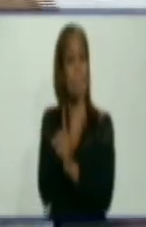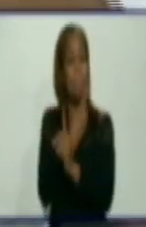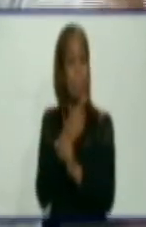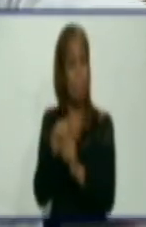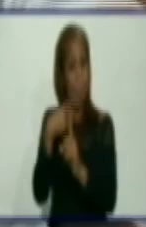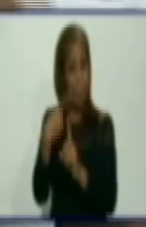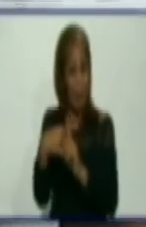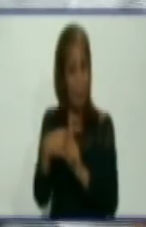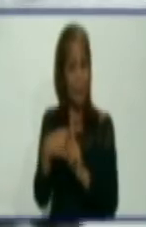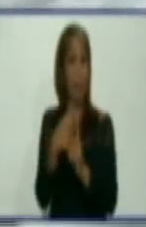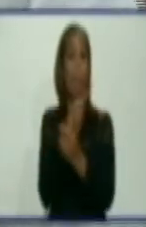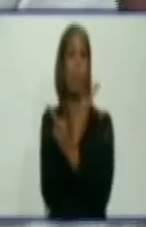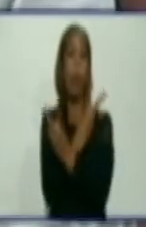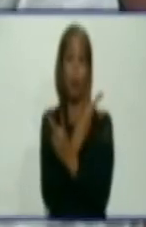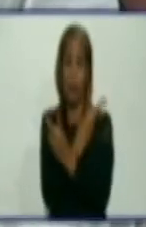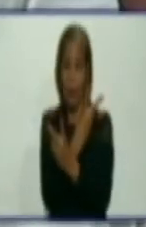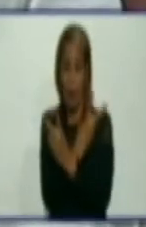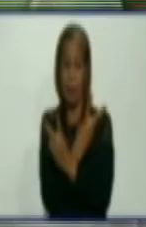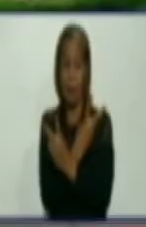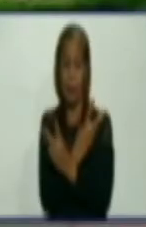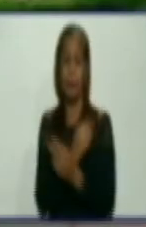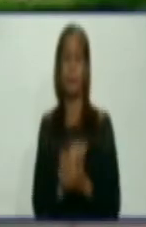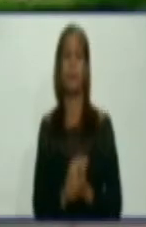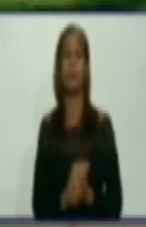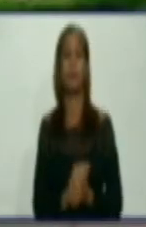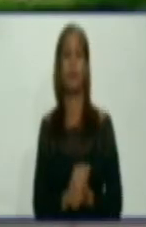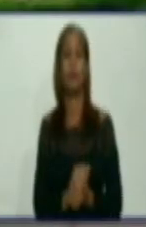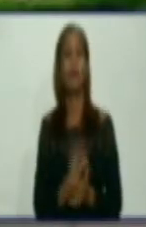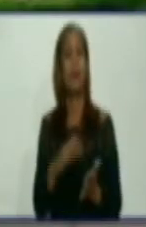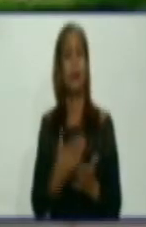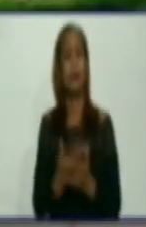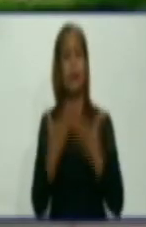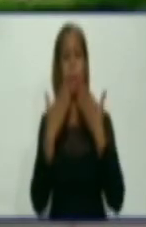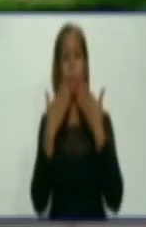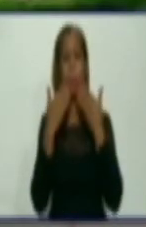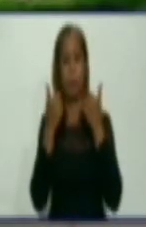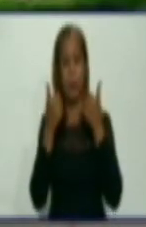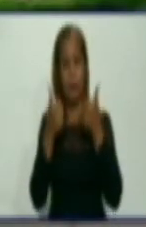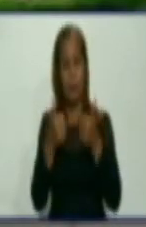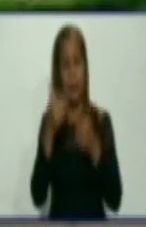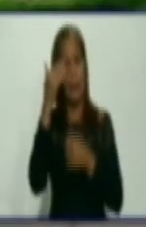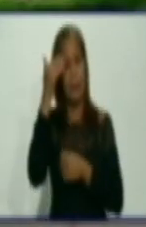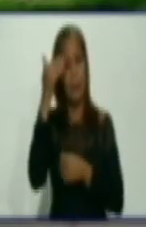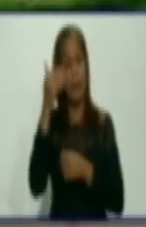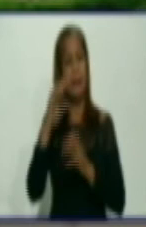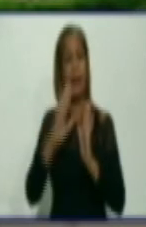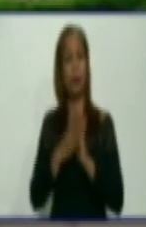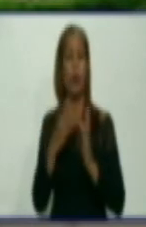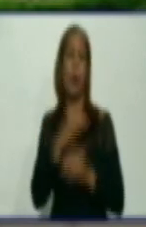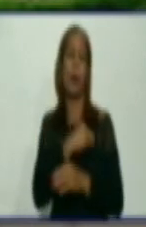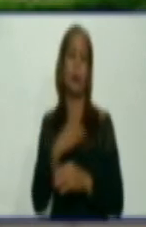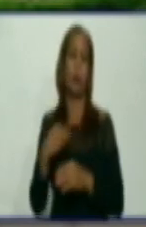secuelas y con más probabilidad de estar graves y críticos. Muchísimas gracias al doctor Pablo Feal Cañizares, director de la Unidad de